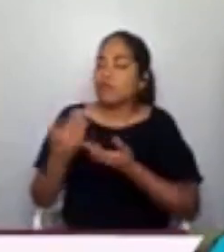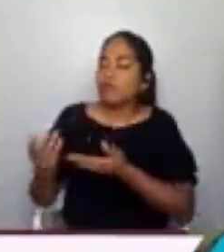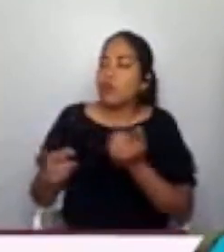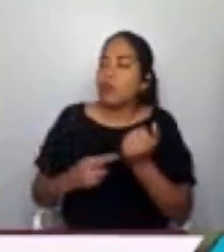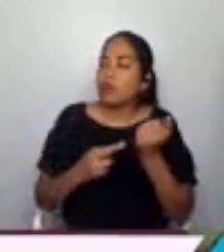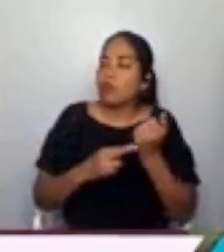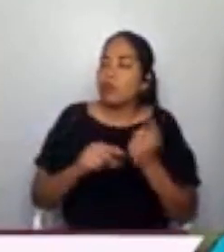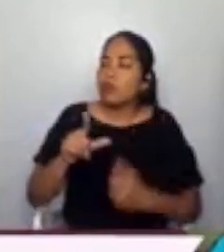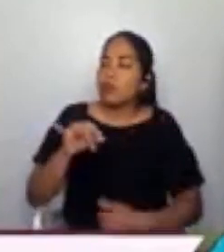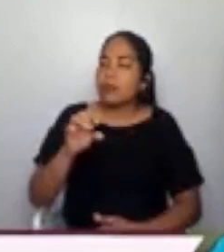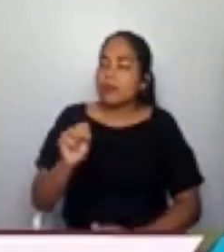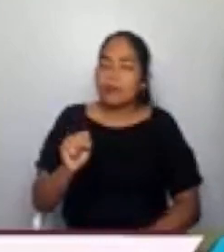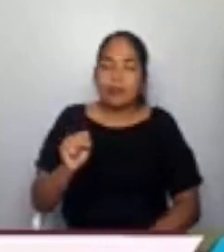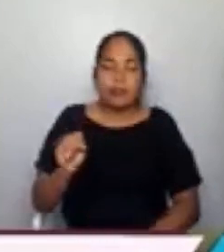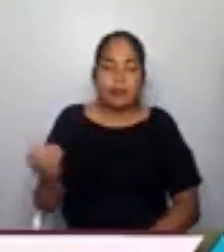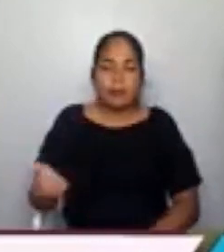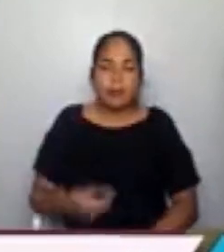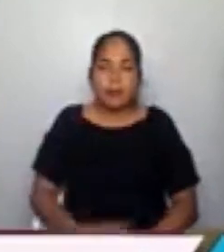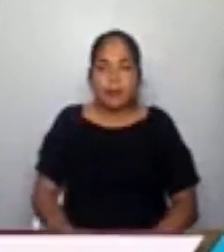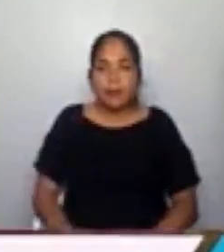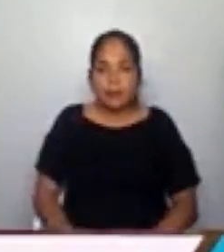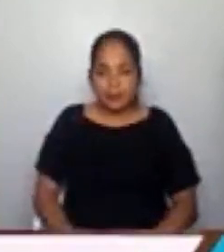Milla.